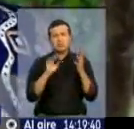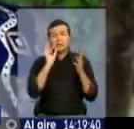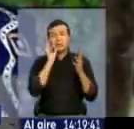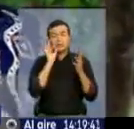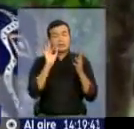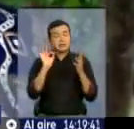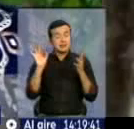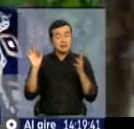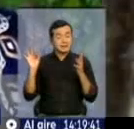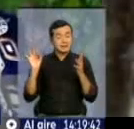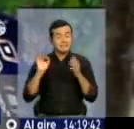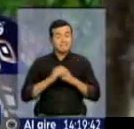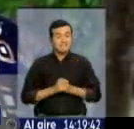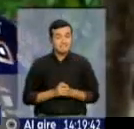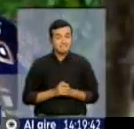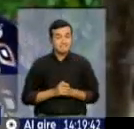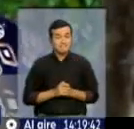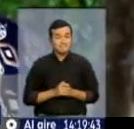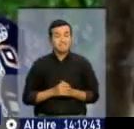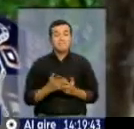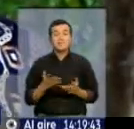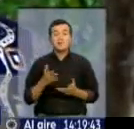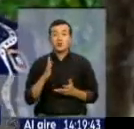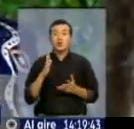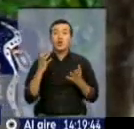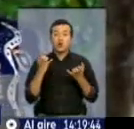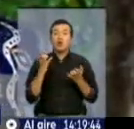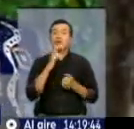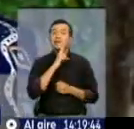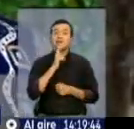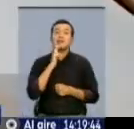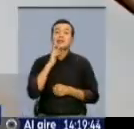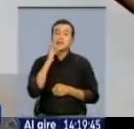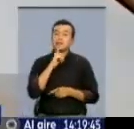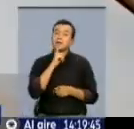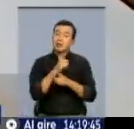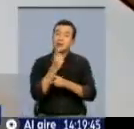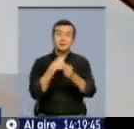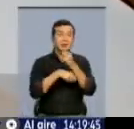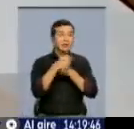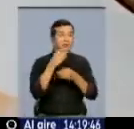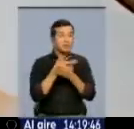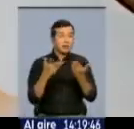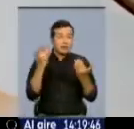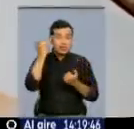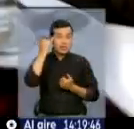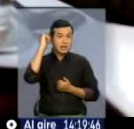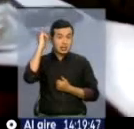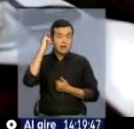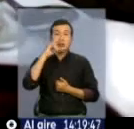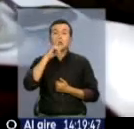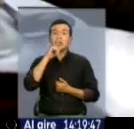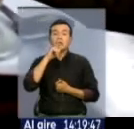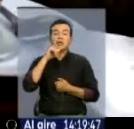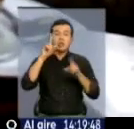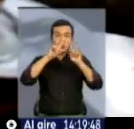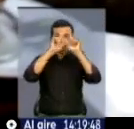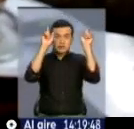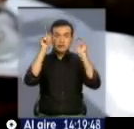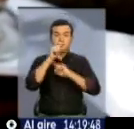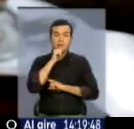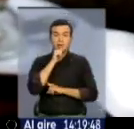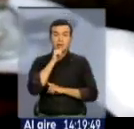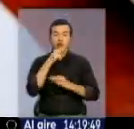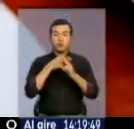sabores, ¿no? Y sabores. Entonces, lo que quiere el Palacio de la Yuca principalmente es eso. Si bien esta es una iniciativa impulsada por la empresa privada